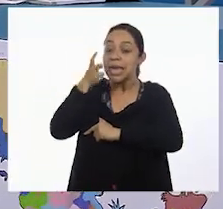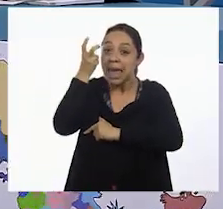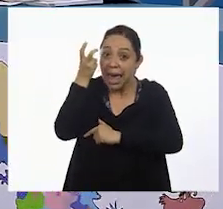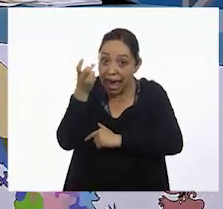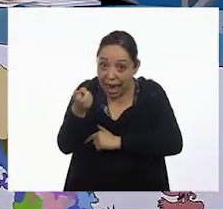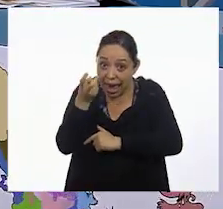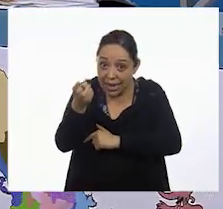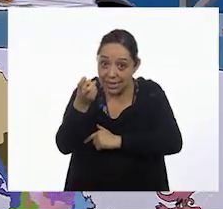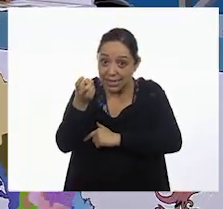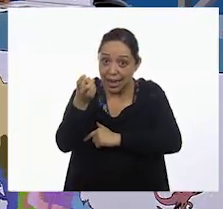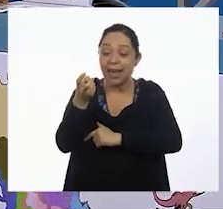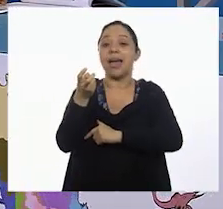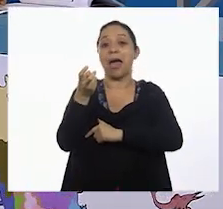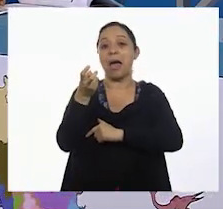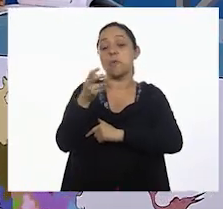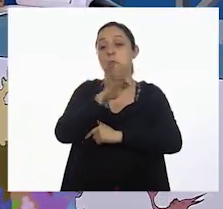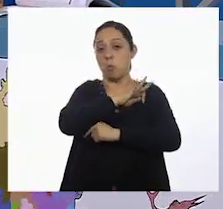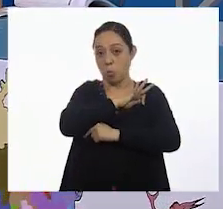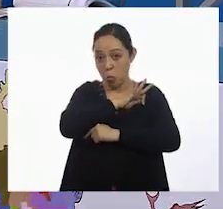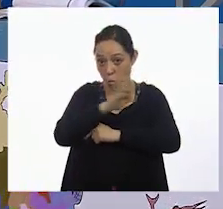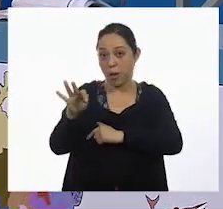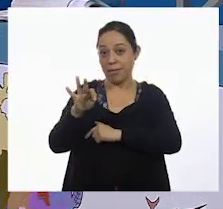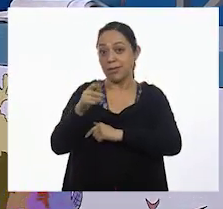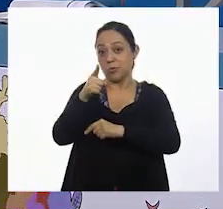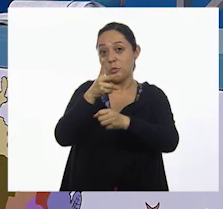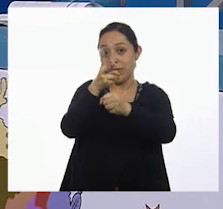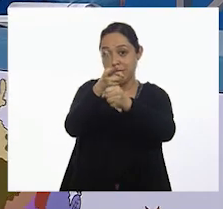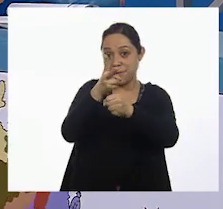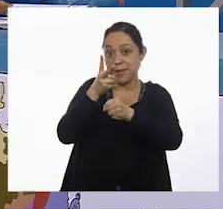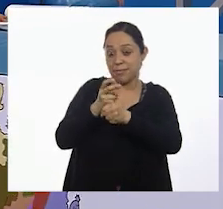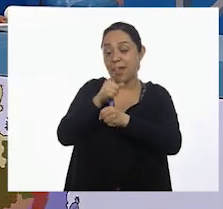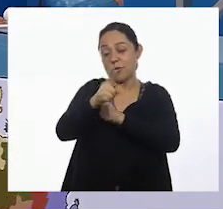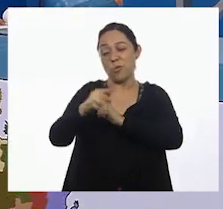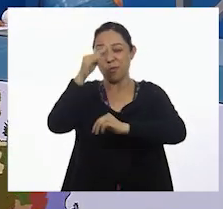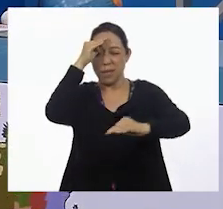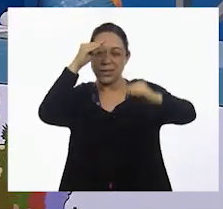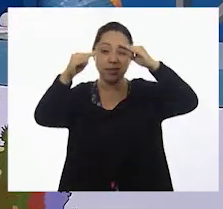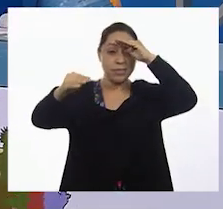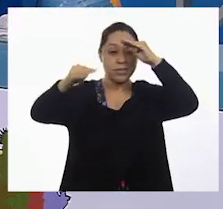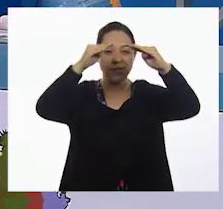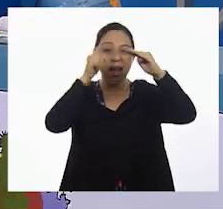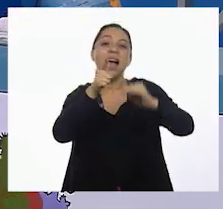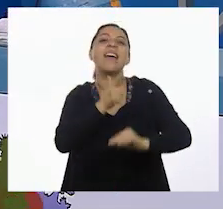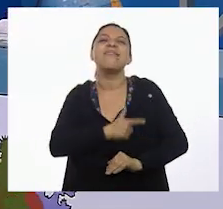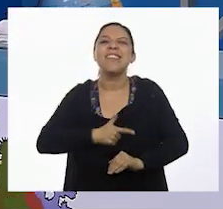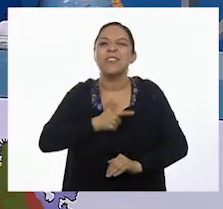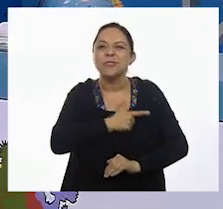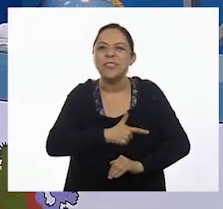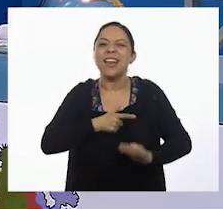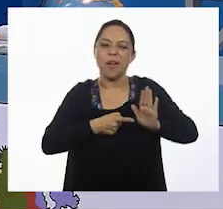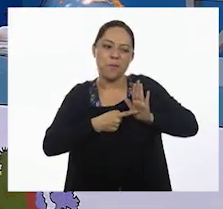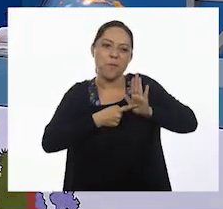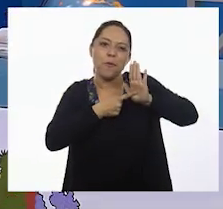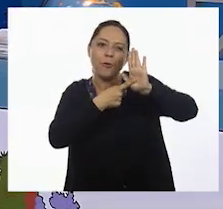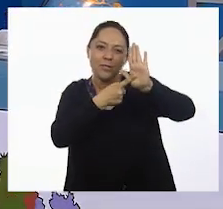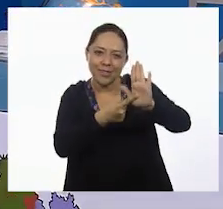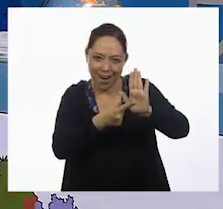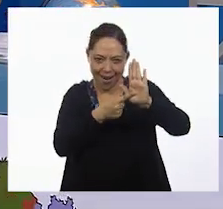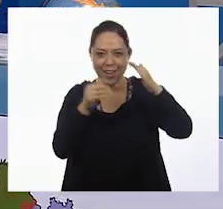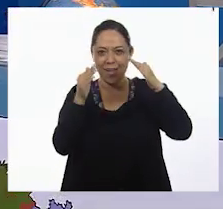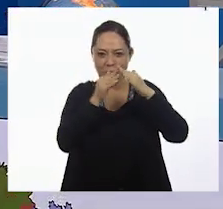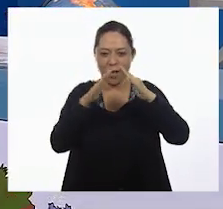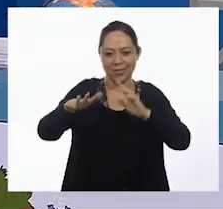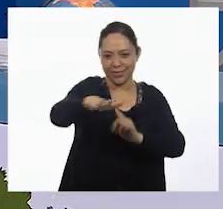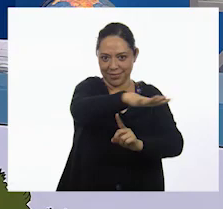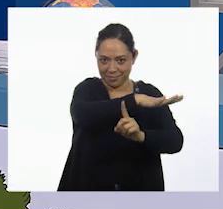retomar. Y esa sería una invitación pues a que empieces a pensar qué te gustaría compartir de tu comunidad. Inclusive si